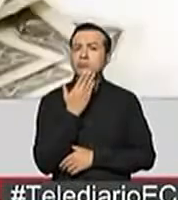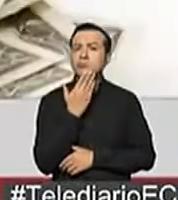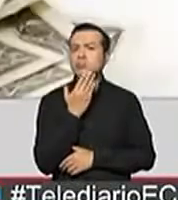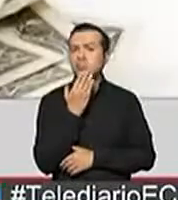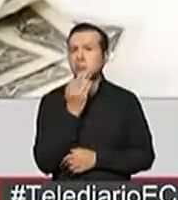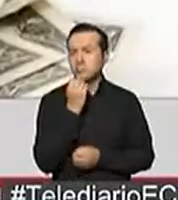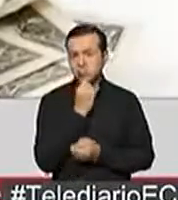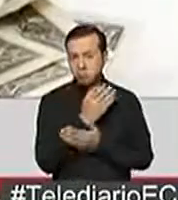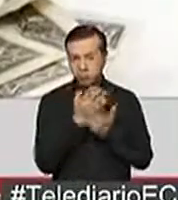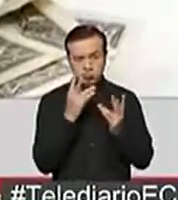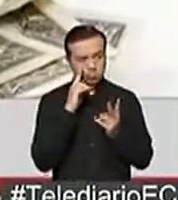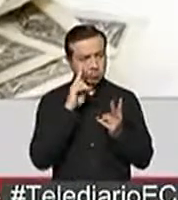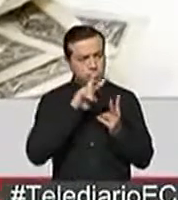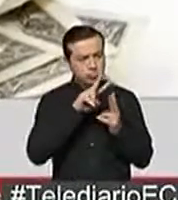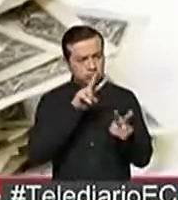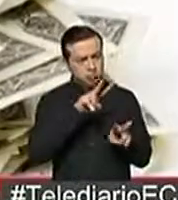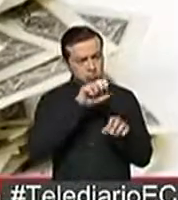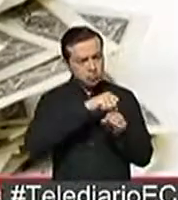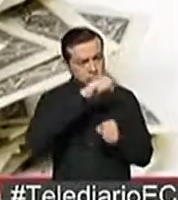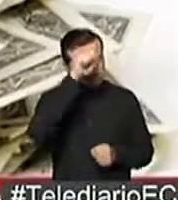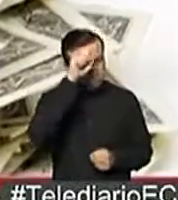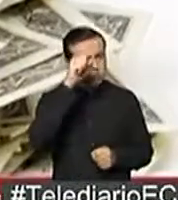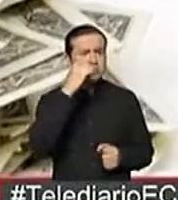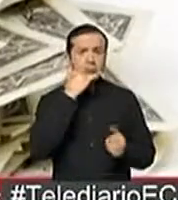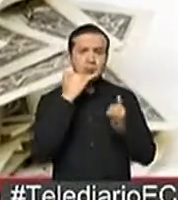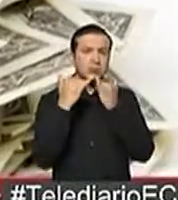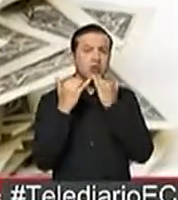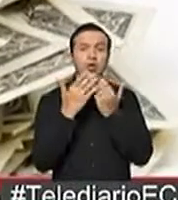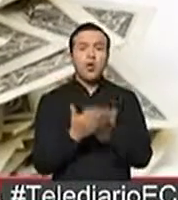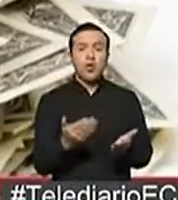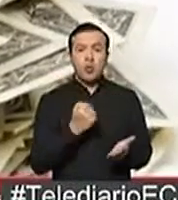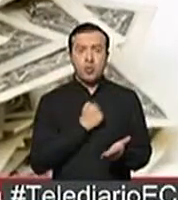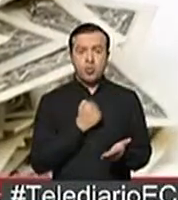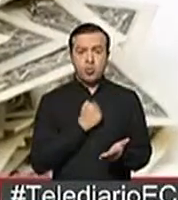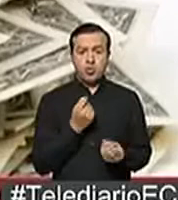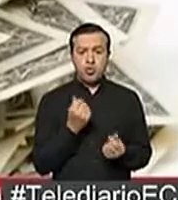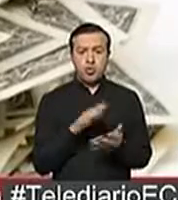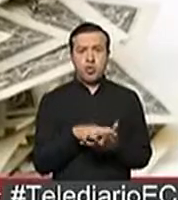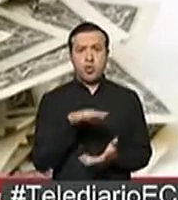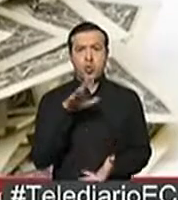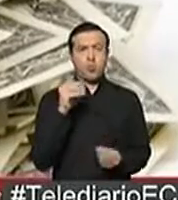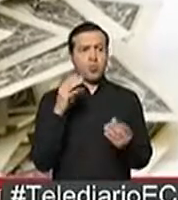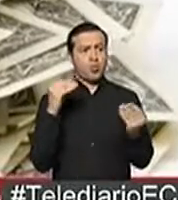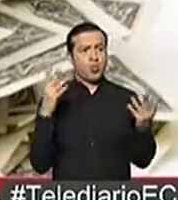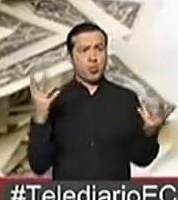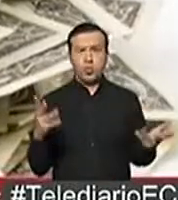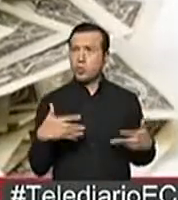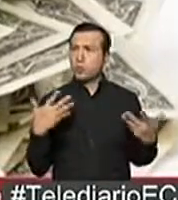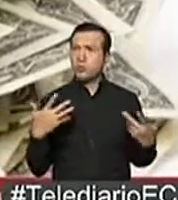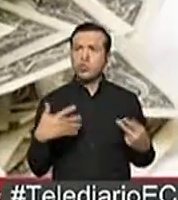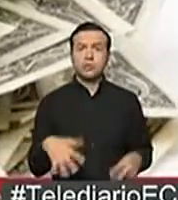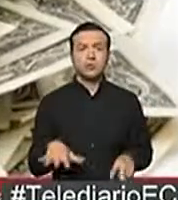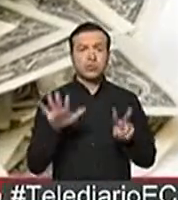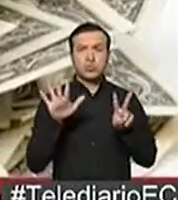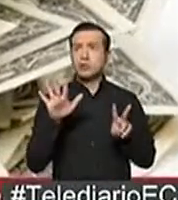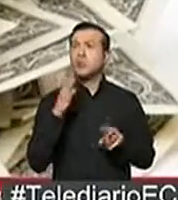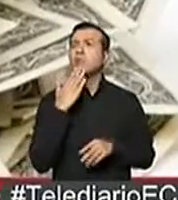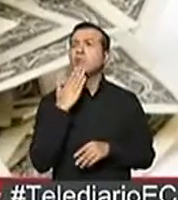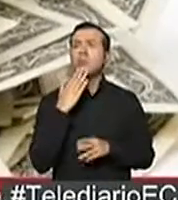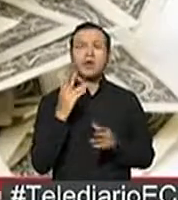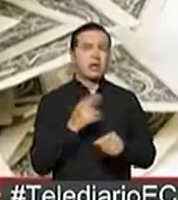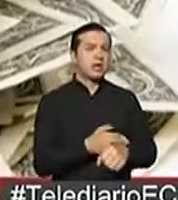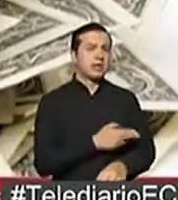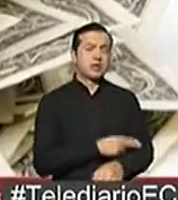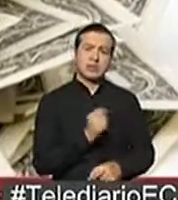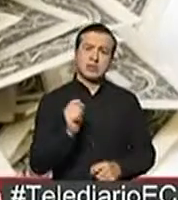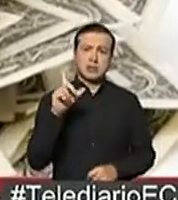Justicia halló irregularidades en la posesión de bienes de 7 magistrados debido a que existe un incremento